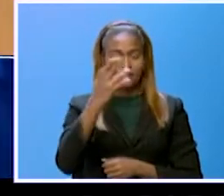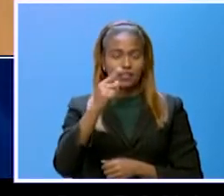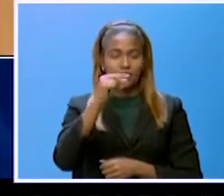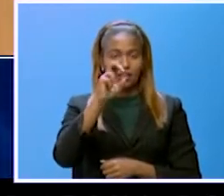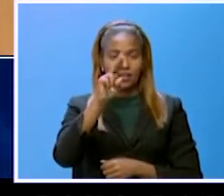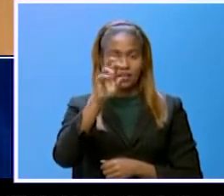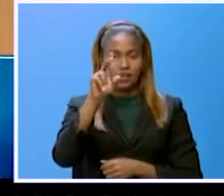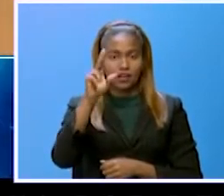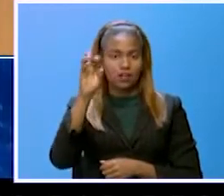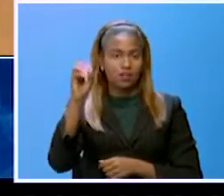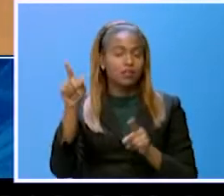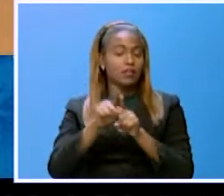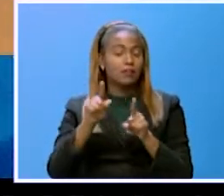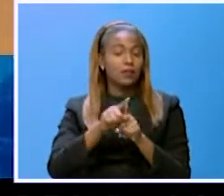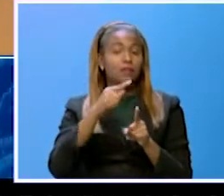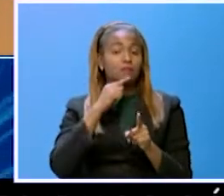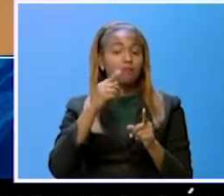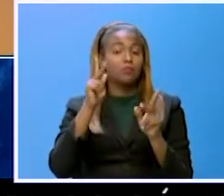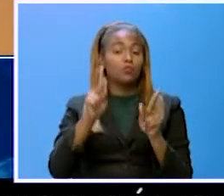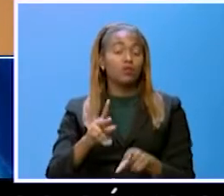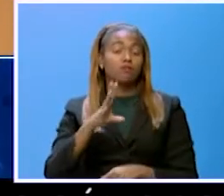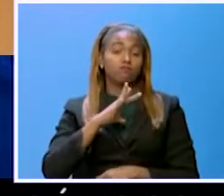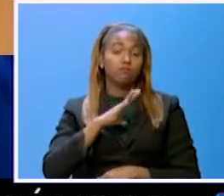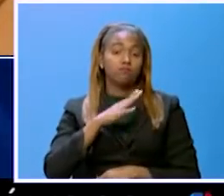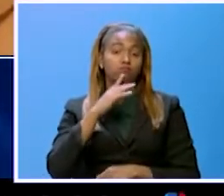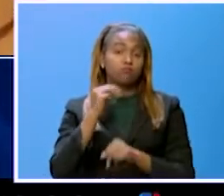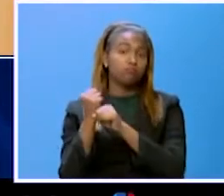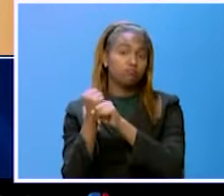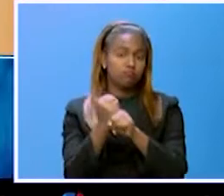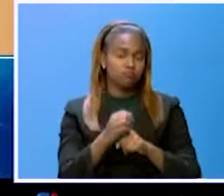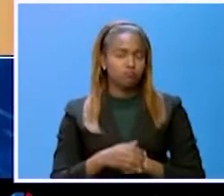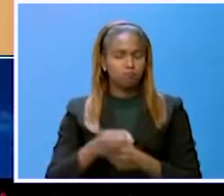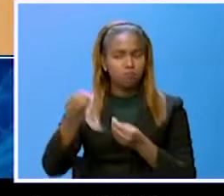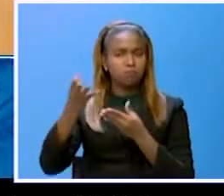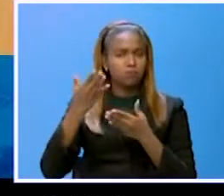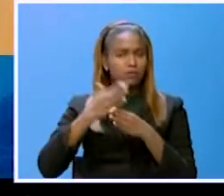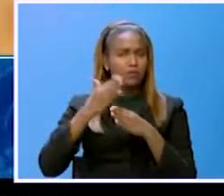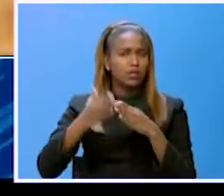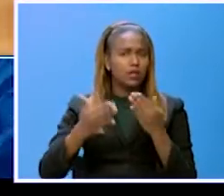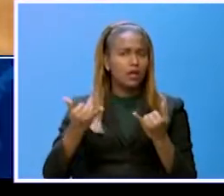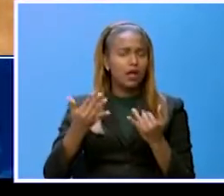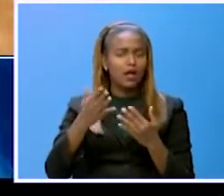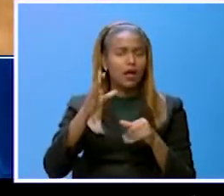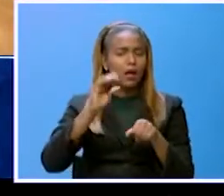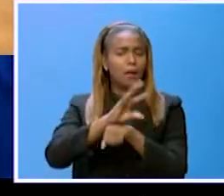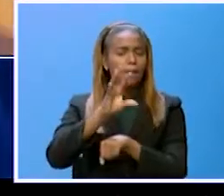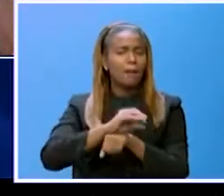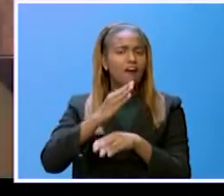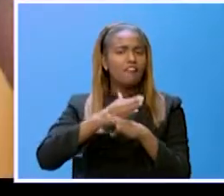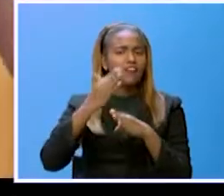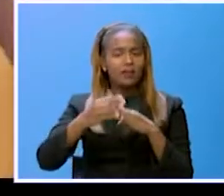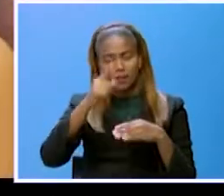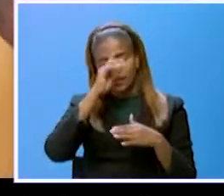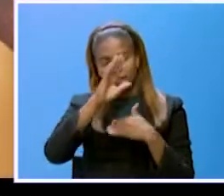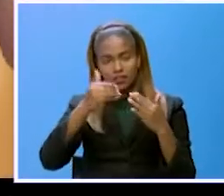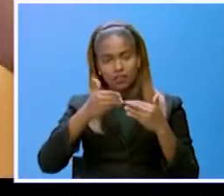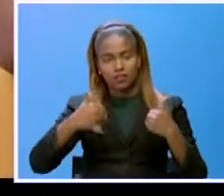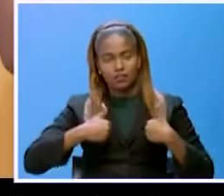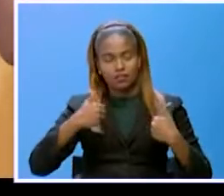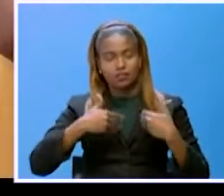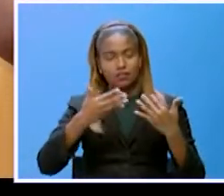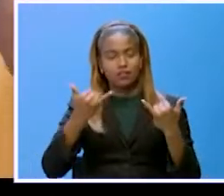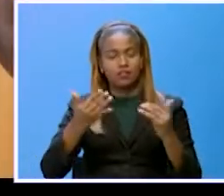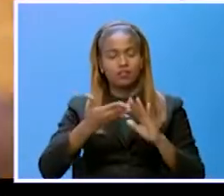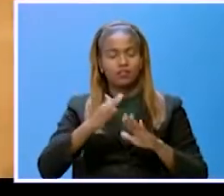Vladimir Guerrero, sí. Son tremendos peloteros. Cuéntame entonces ya por último una exhortación final a toda la juventud de